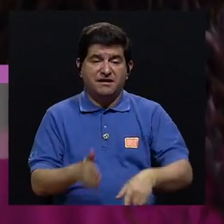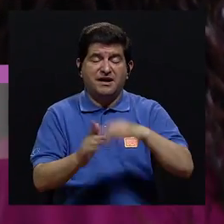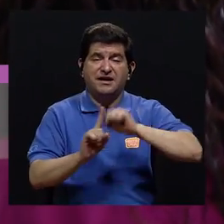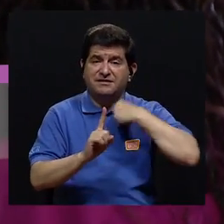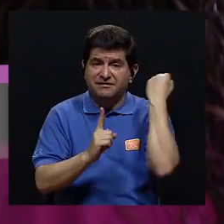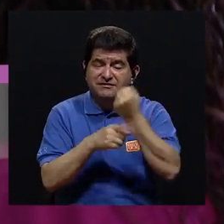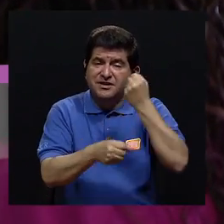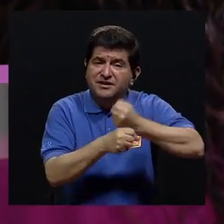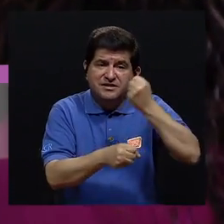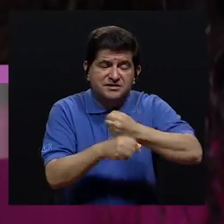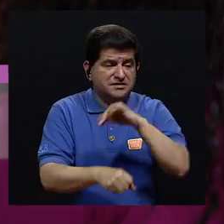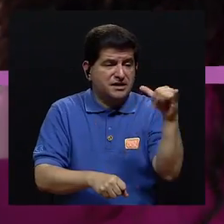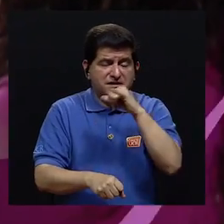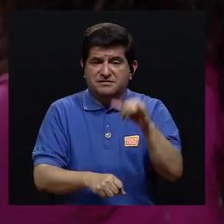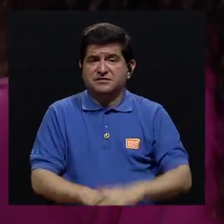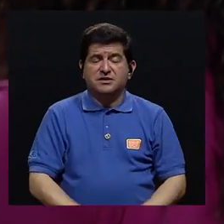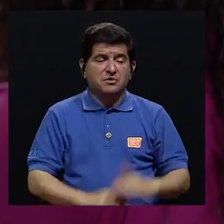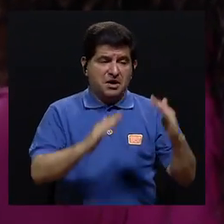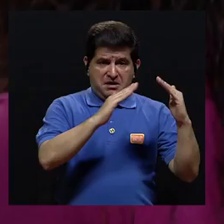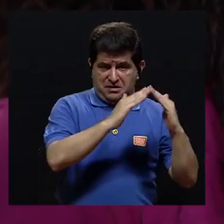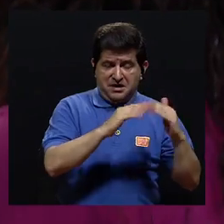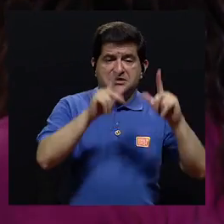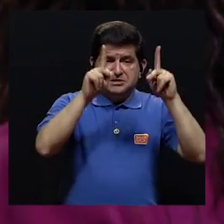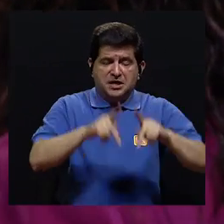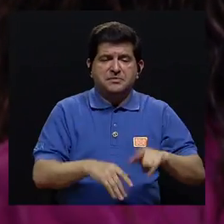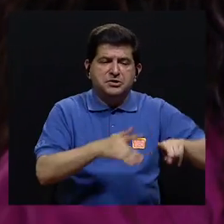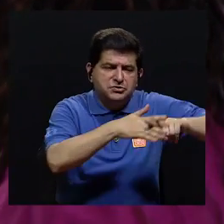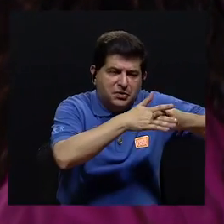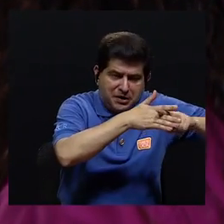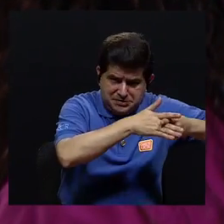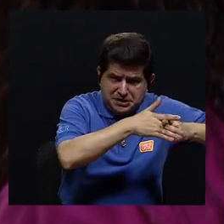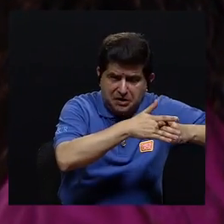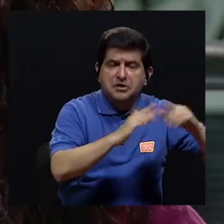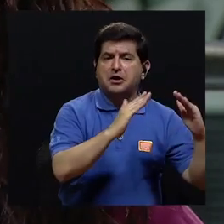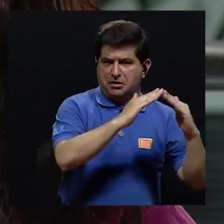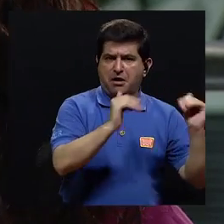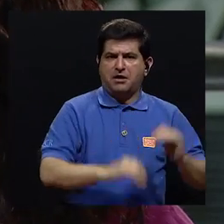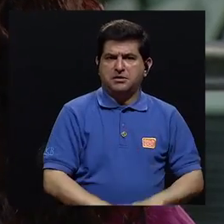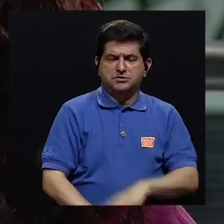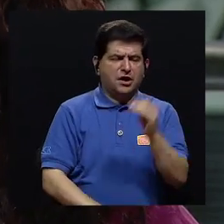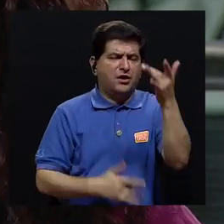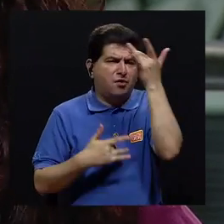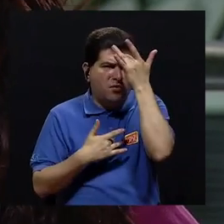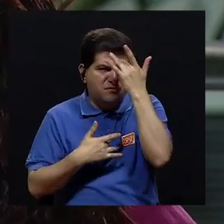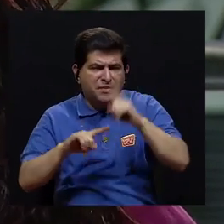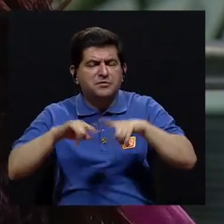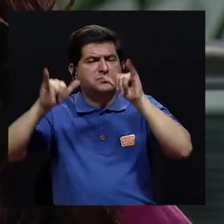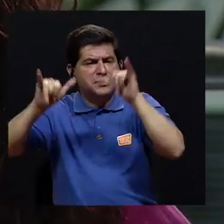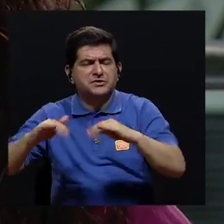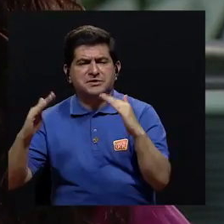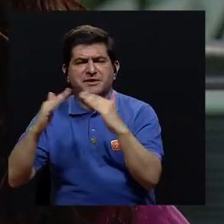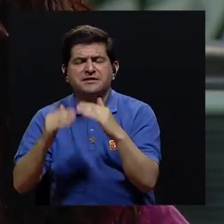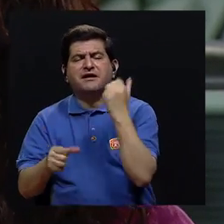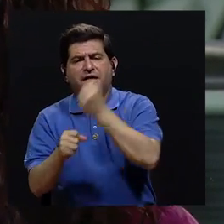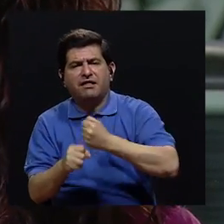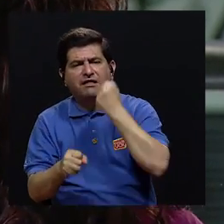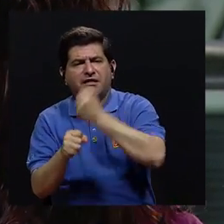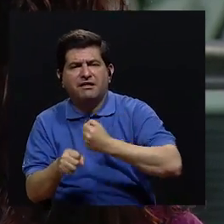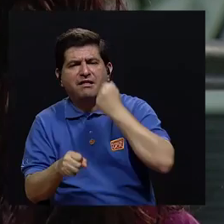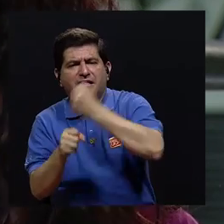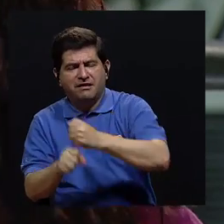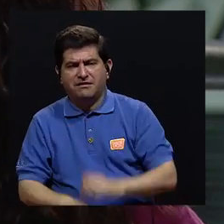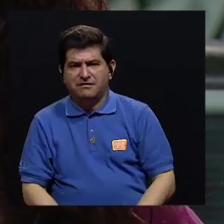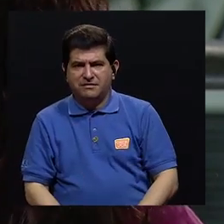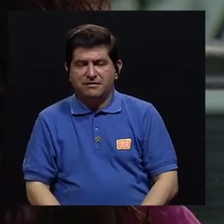tenemos condiciones en nuestro trabajo que también hacemos en el hogar. ¿Cuántas personas hacen reparaciones? O inclusive están enfermos, pero están en la casa y trabaje que